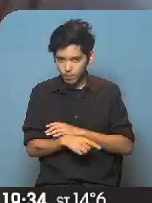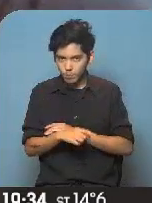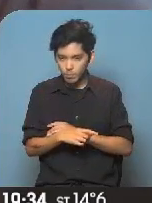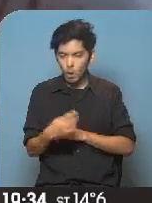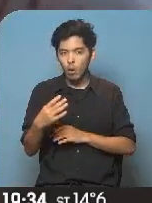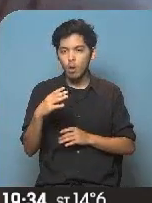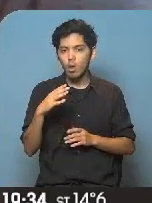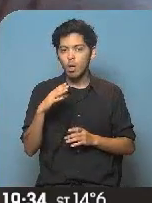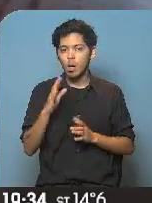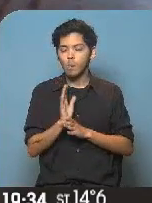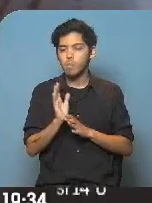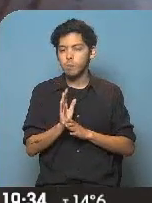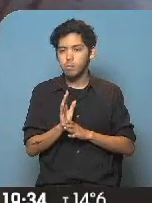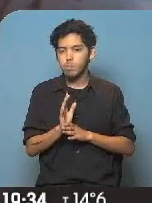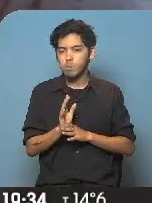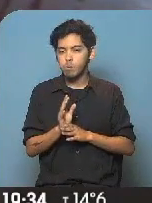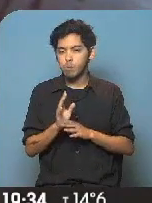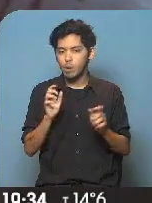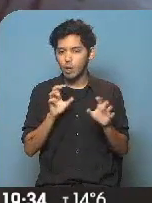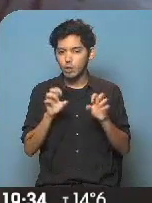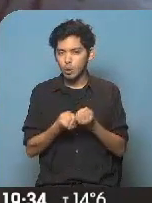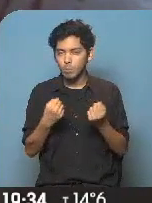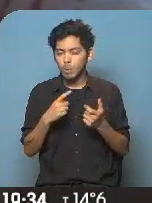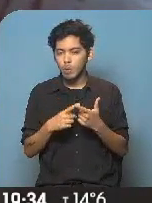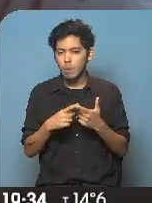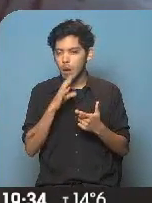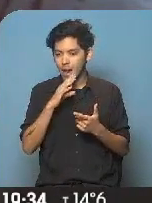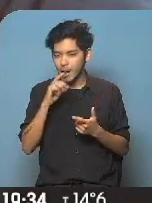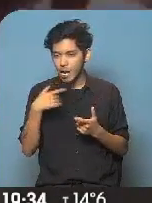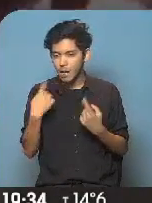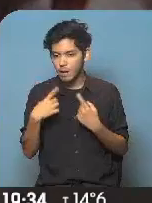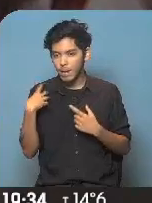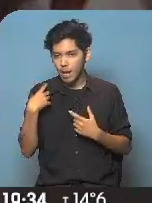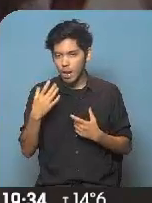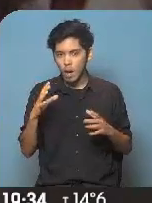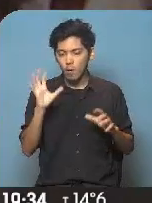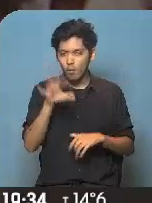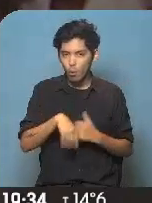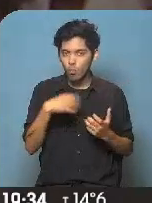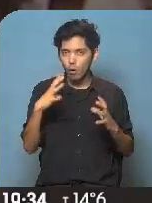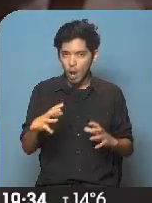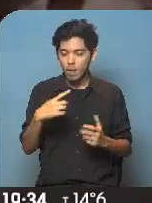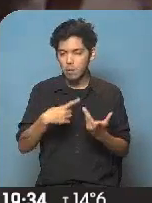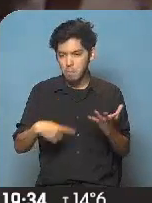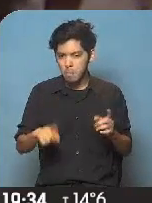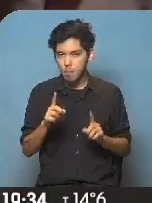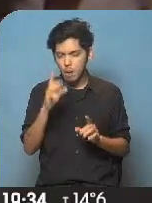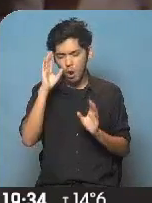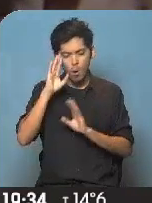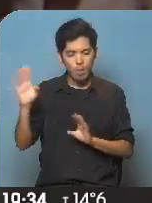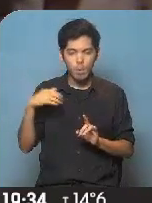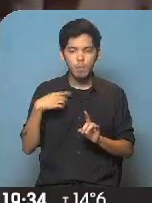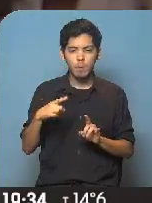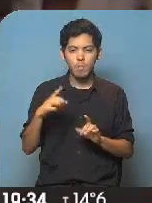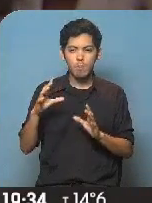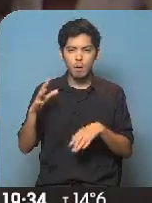hacen a Israel a nivel mundial en el fútbol, en el básquet, en distintas áreas. Olvidémonos momentáneamente de este partido. Israel, ¿con quién se elimina cuando